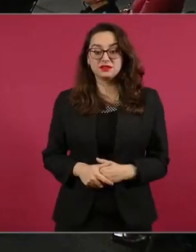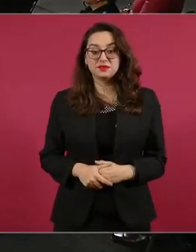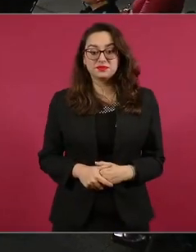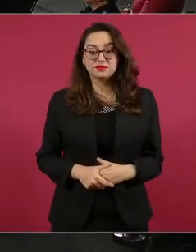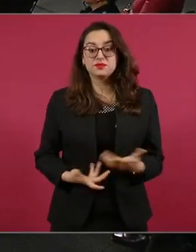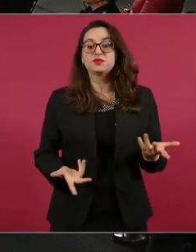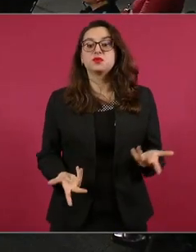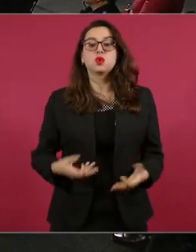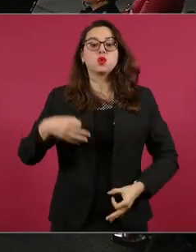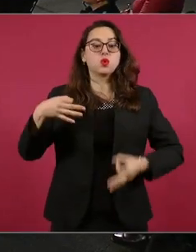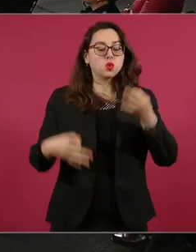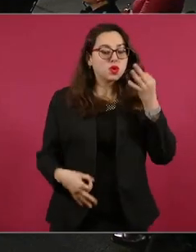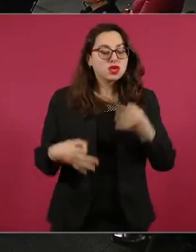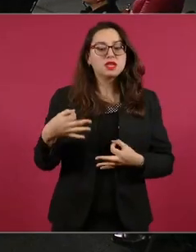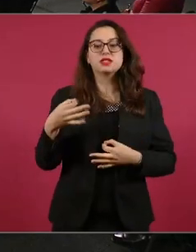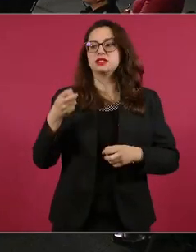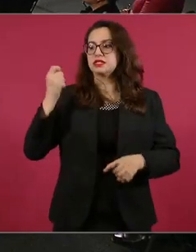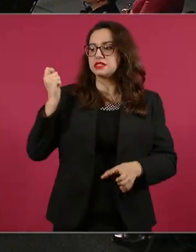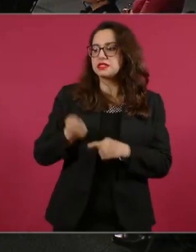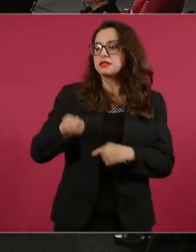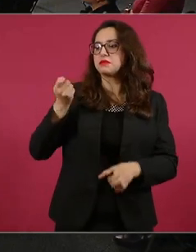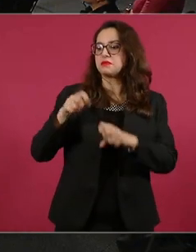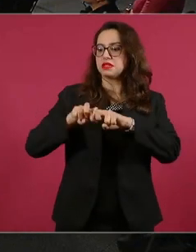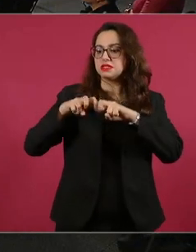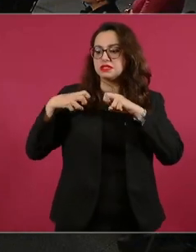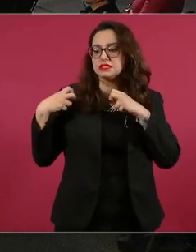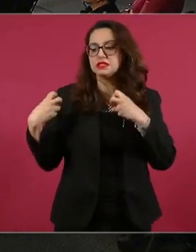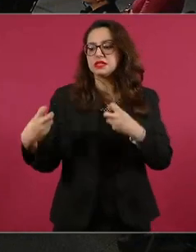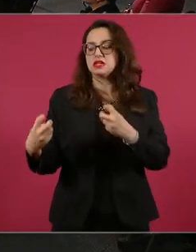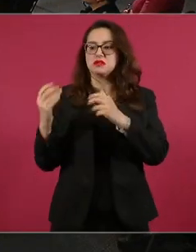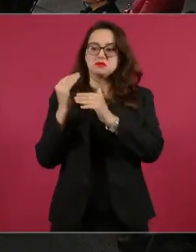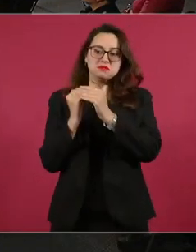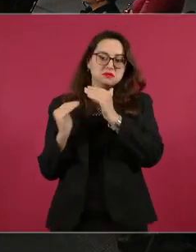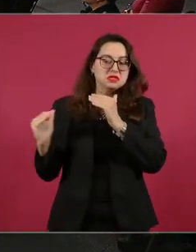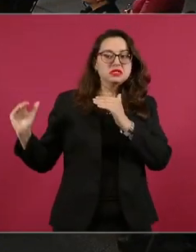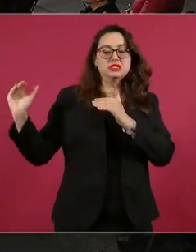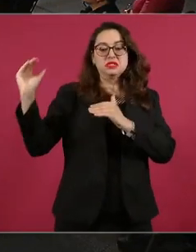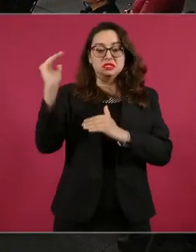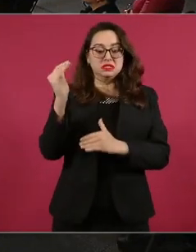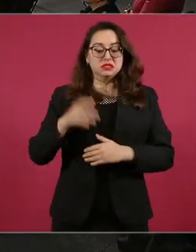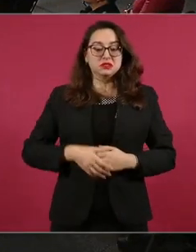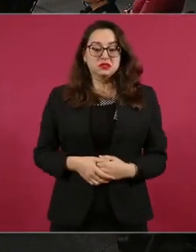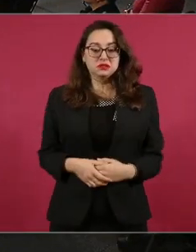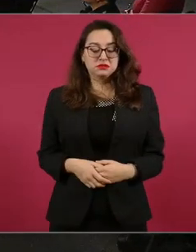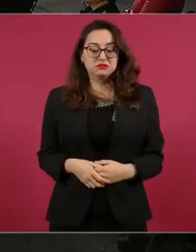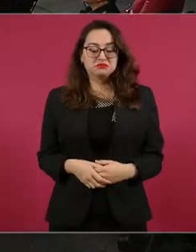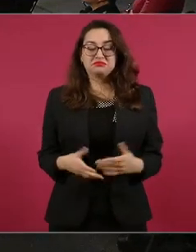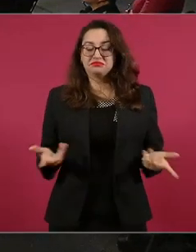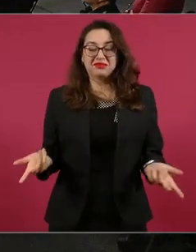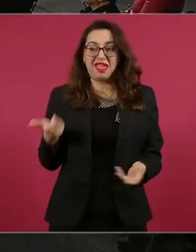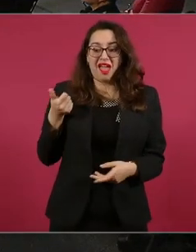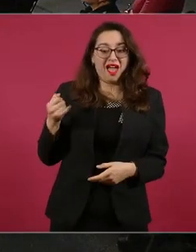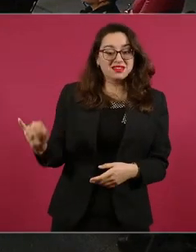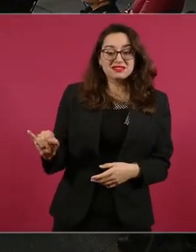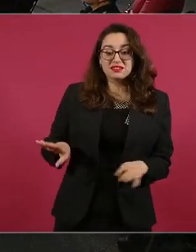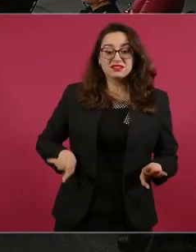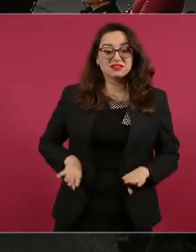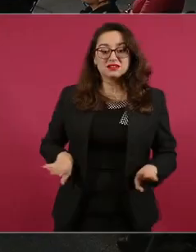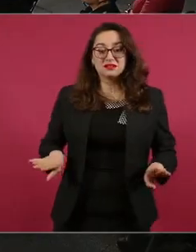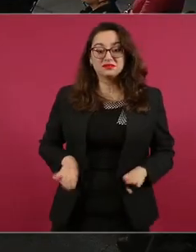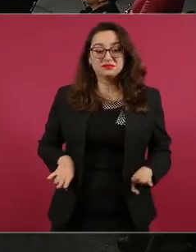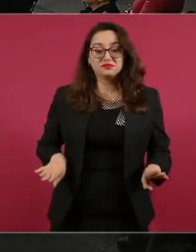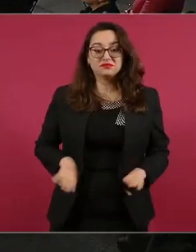jueces, magistrados, ministros. Ahora tenemos pendiente, ¿se